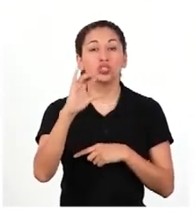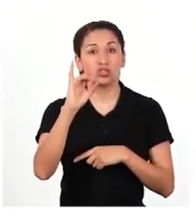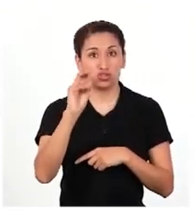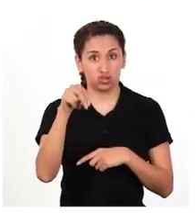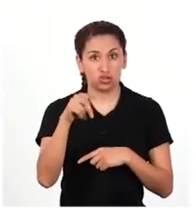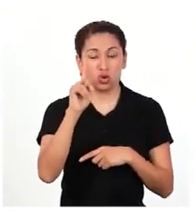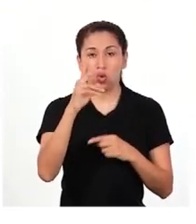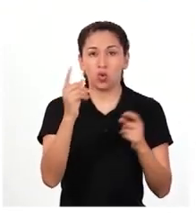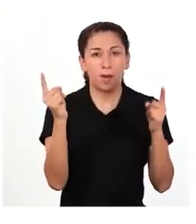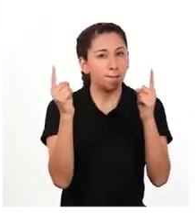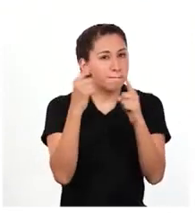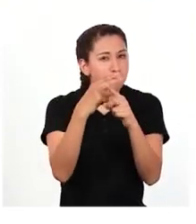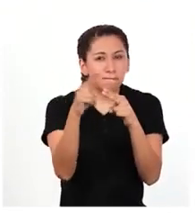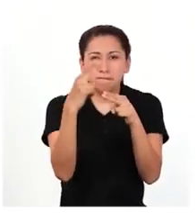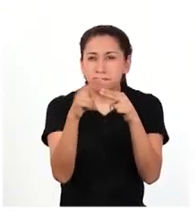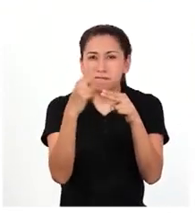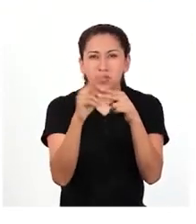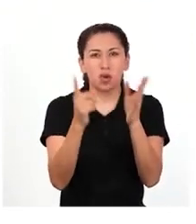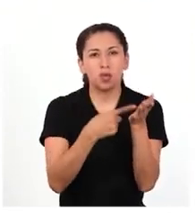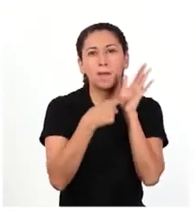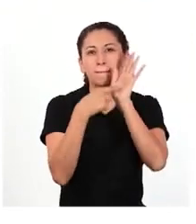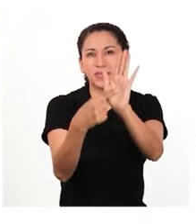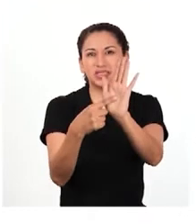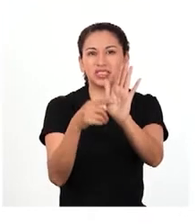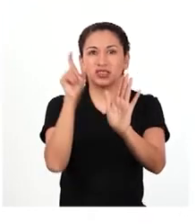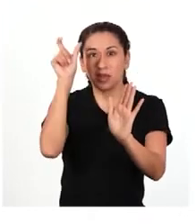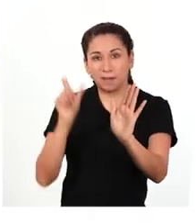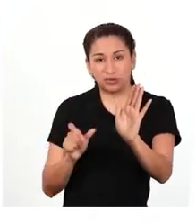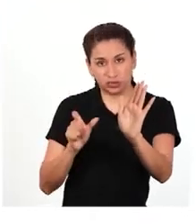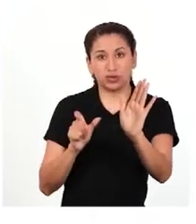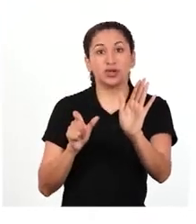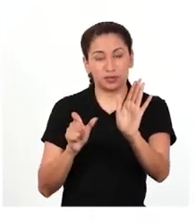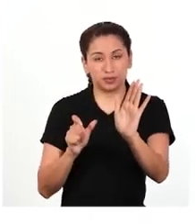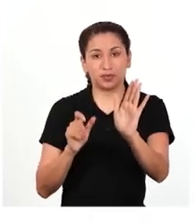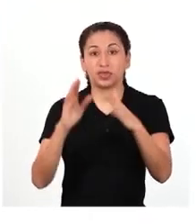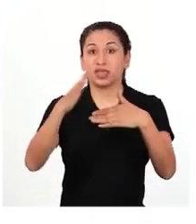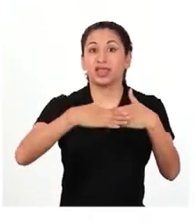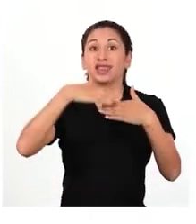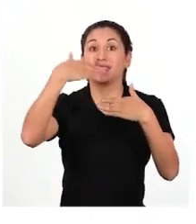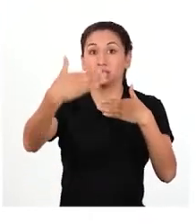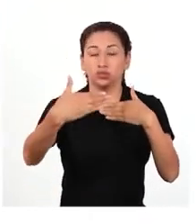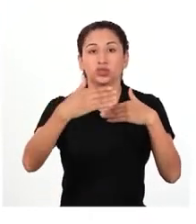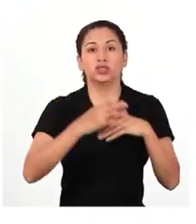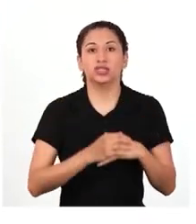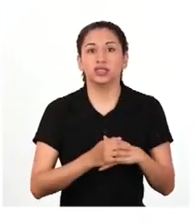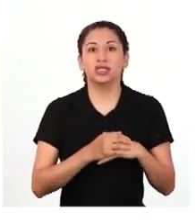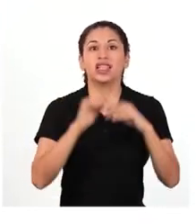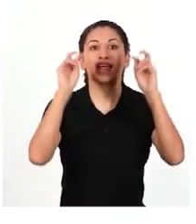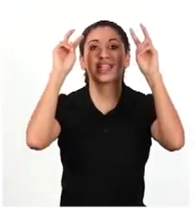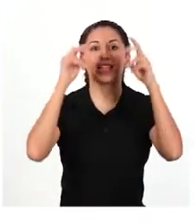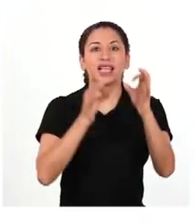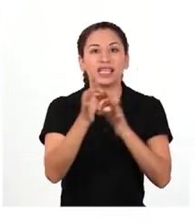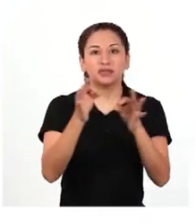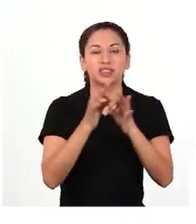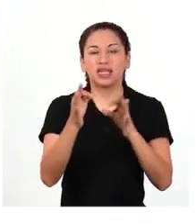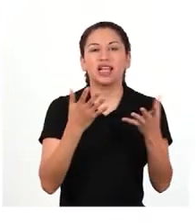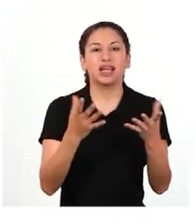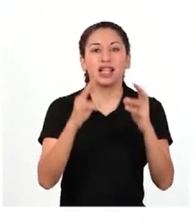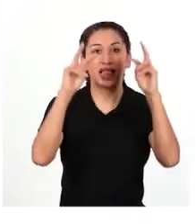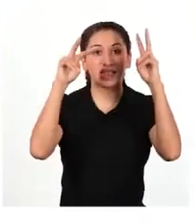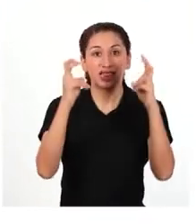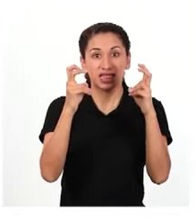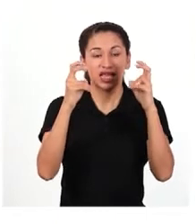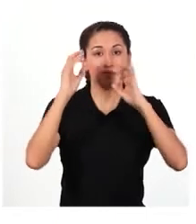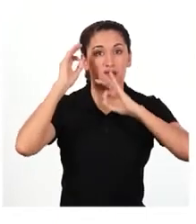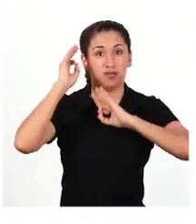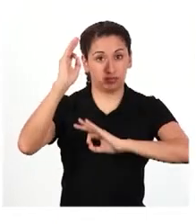introducción se realizará una breve presentación del orador. Asimismo, mencionar